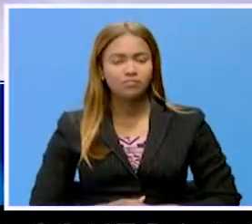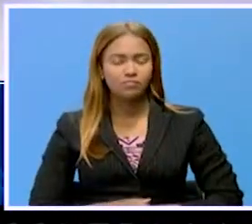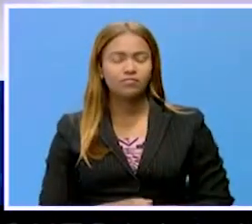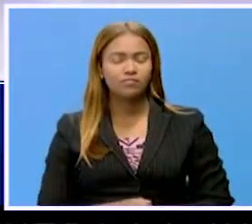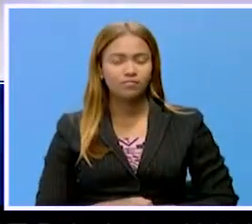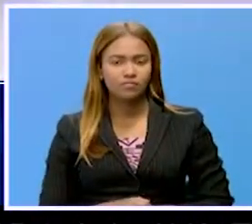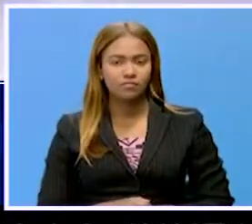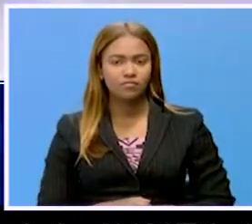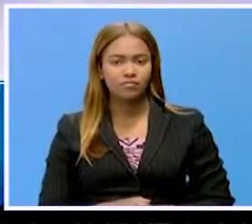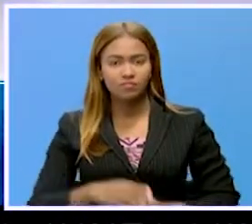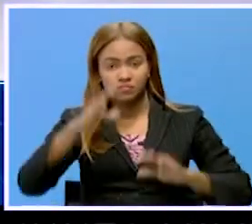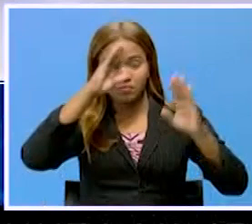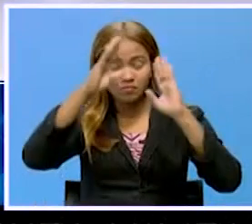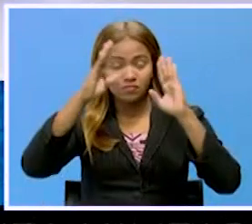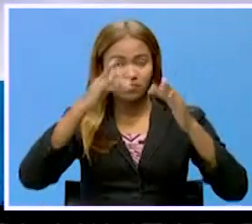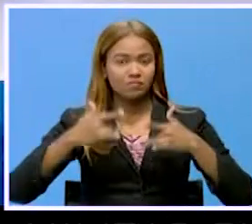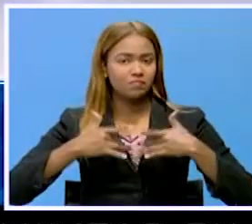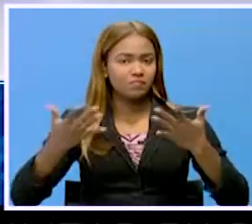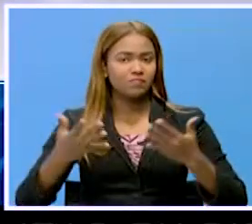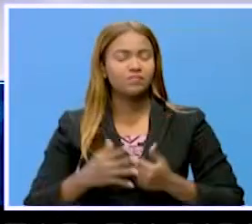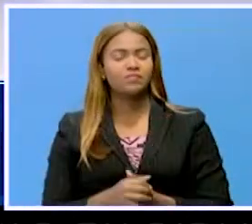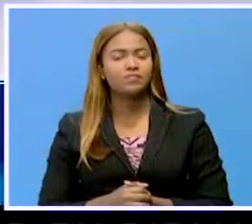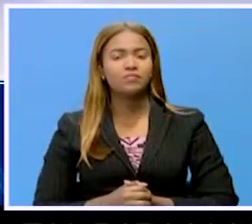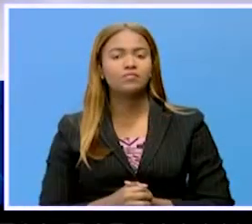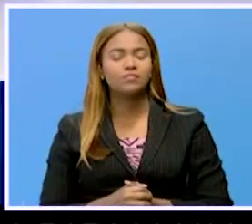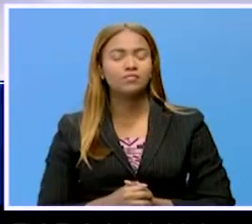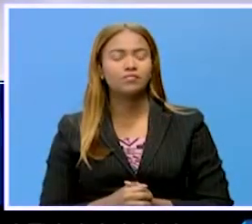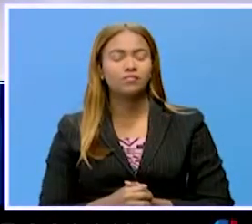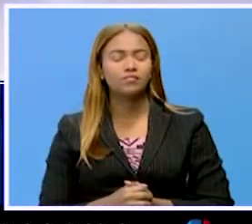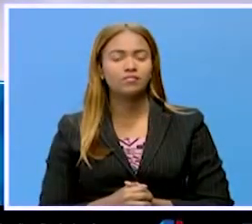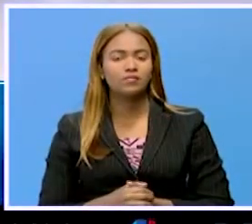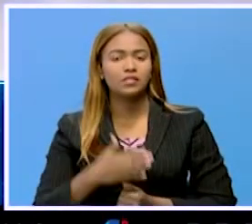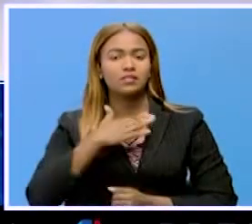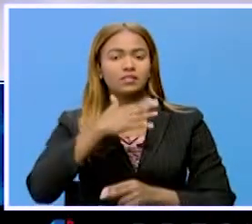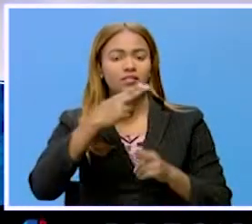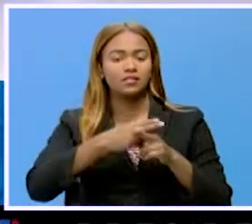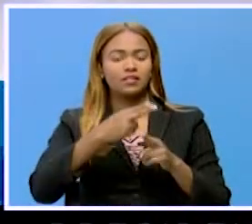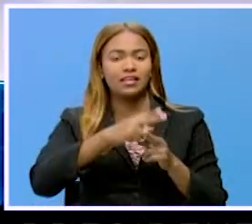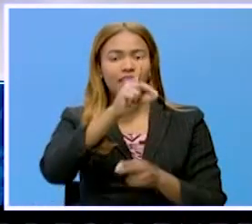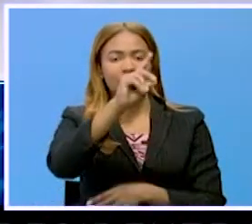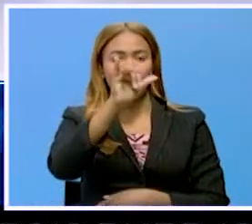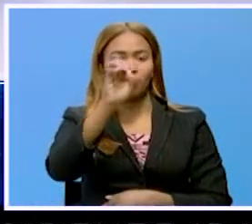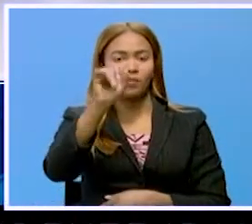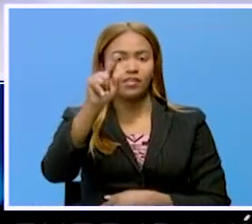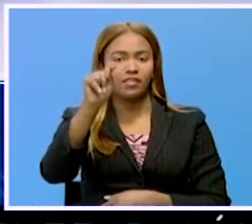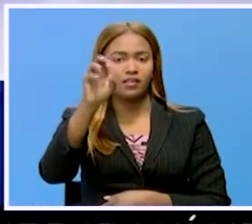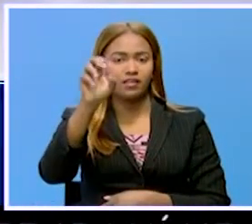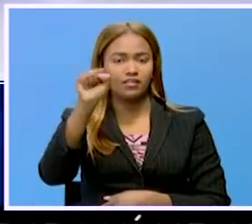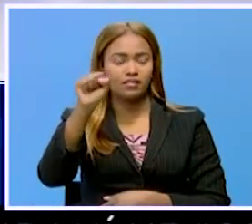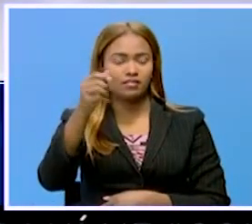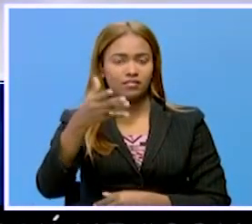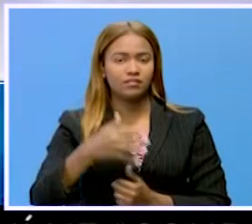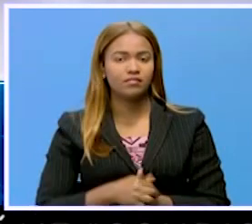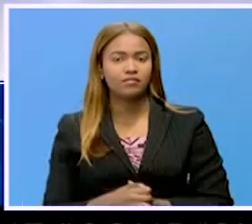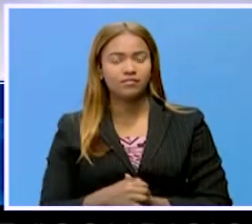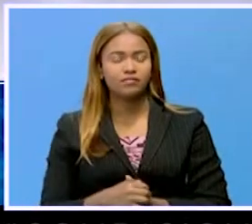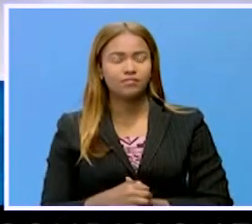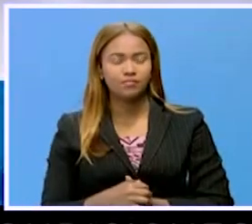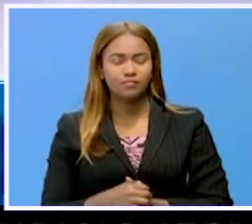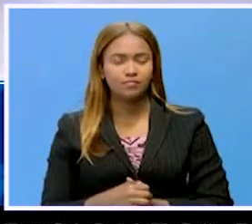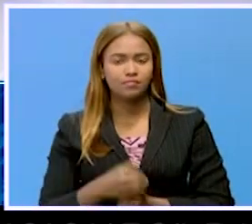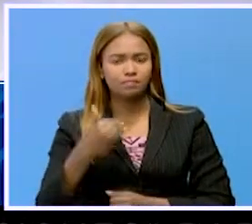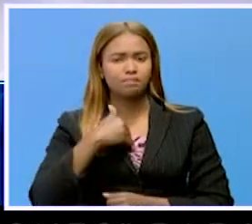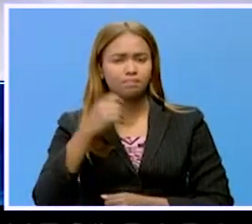Hola, hola, aquí estamos para usted. Cuéntenos, ¿de dónde nos habla y su nombre, por favor? Me llamo Diomedes. Diomedes Torres. Adelante, Diomedes. Tengo